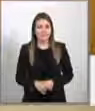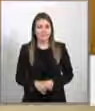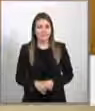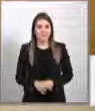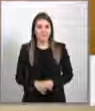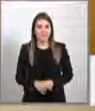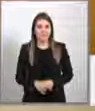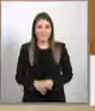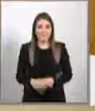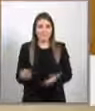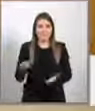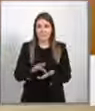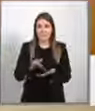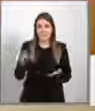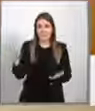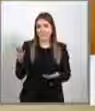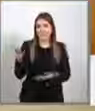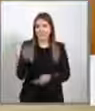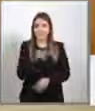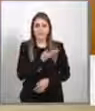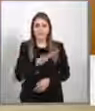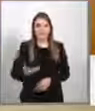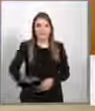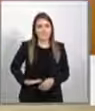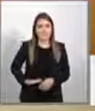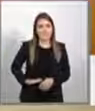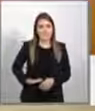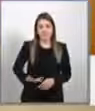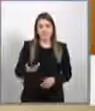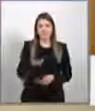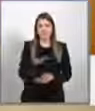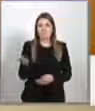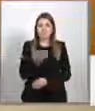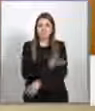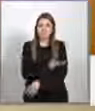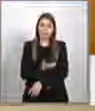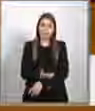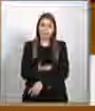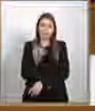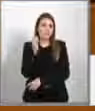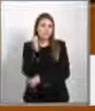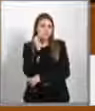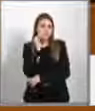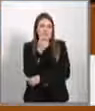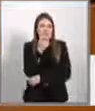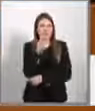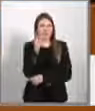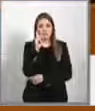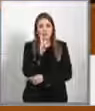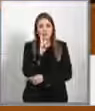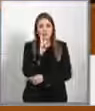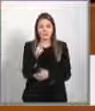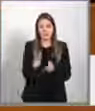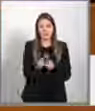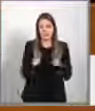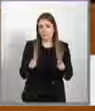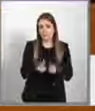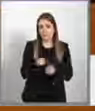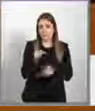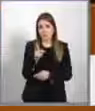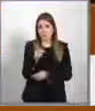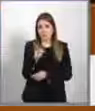Gracias, presidente. Compañeras y compañeros senadores, en el Grupo Parlamentario del PRI